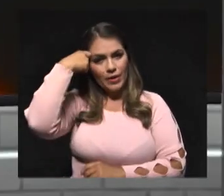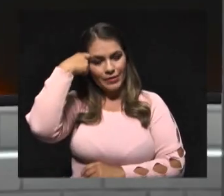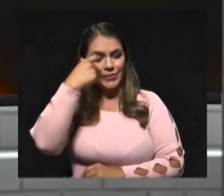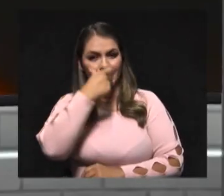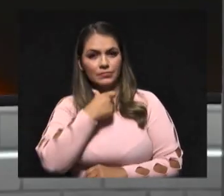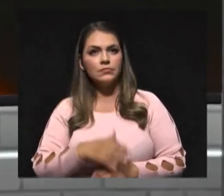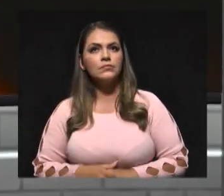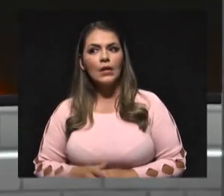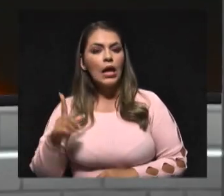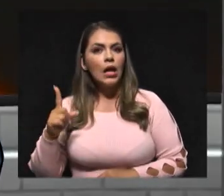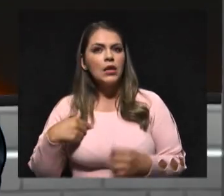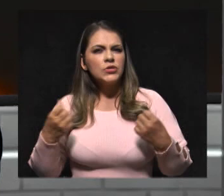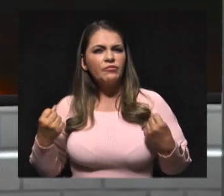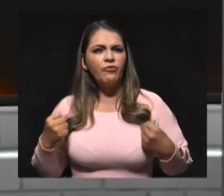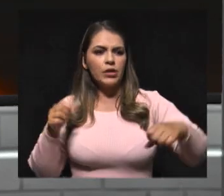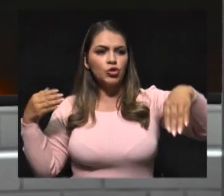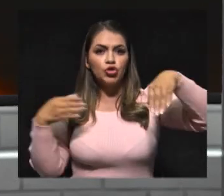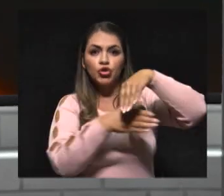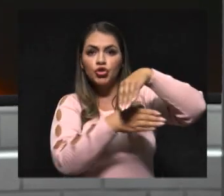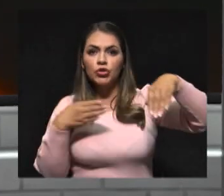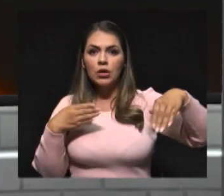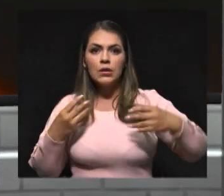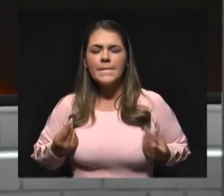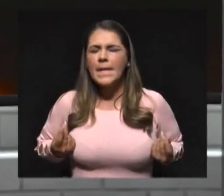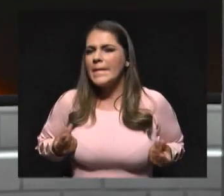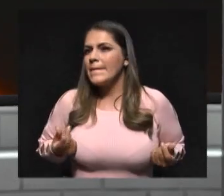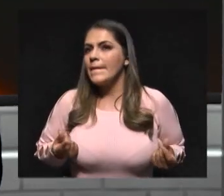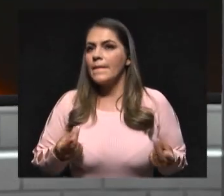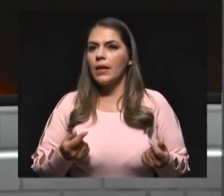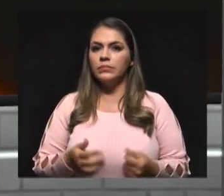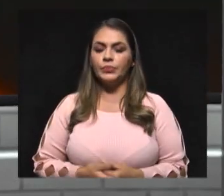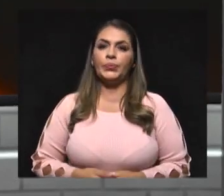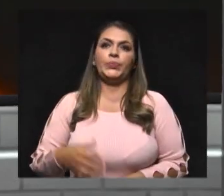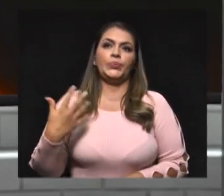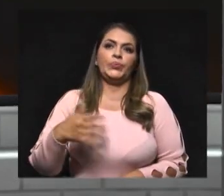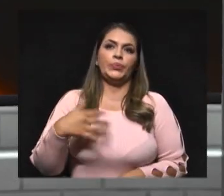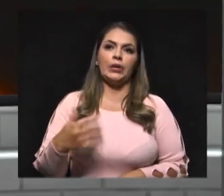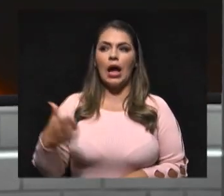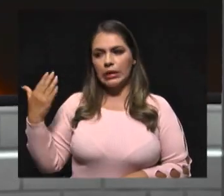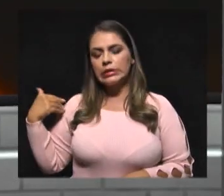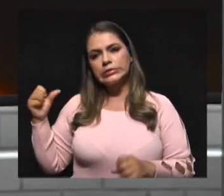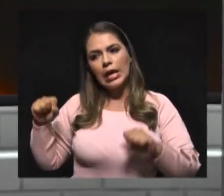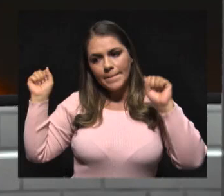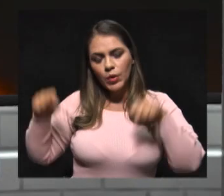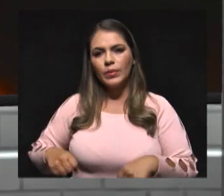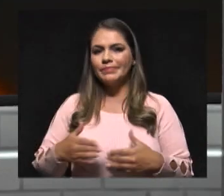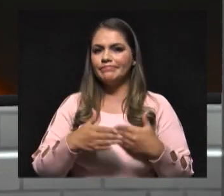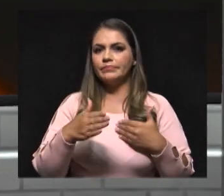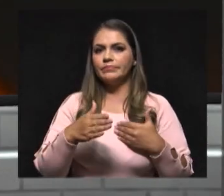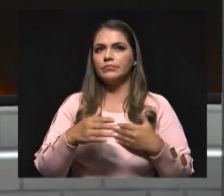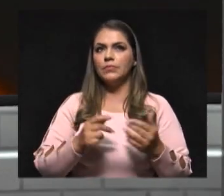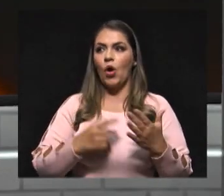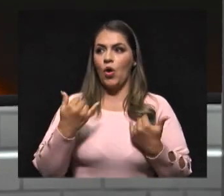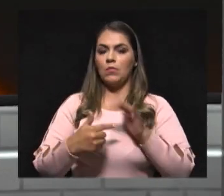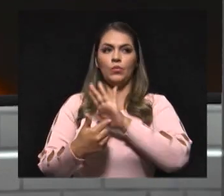y el lado con el túnel de oriente lo logró en su periodo que venía pero está bastante parado el proyecto y hoy es un